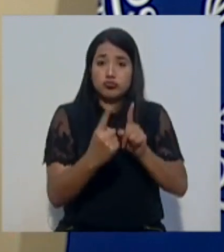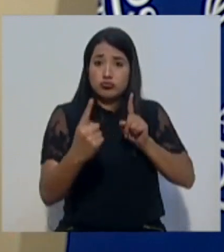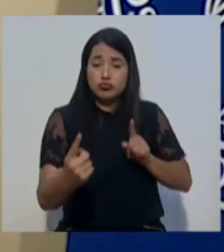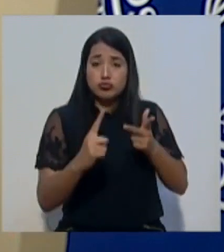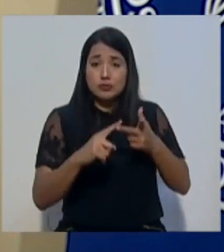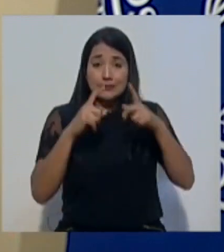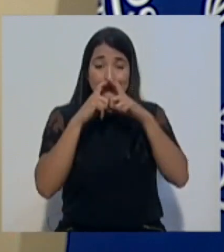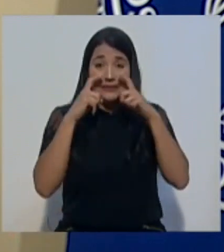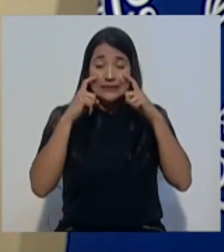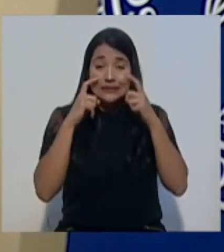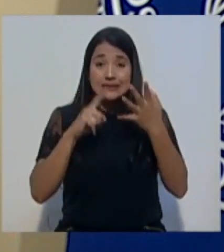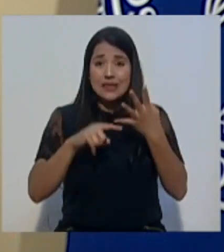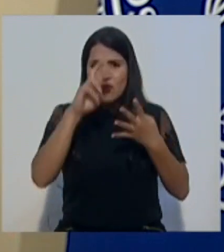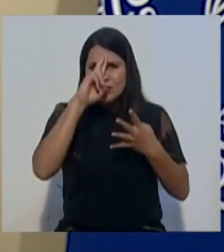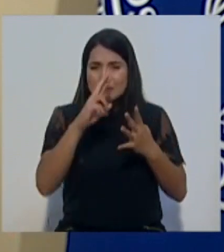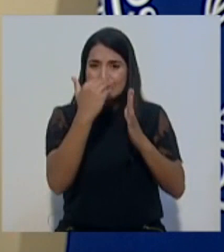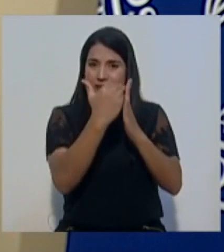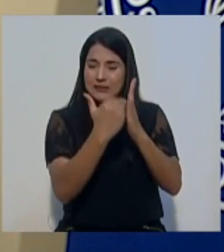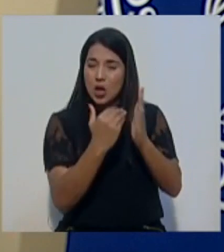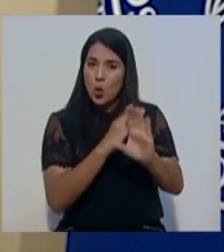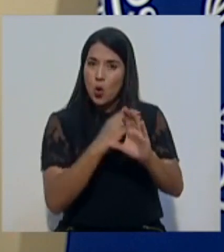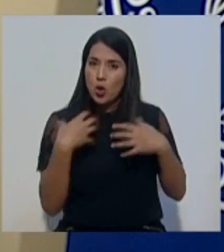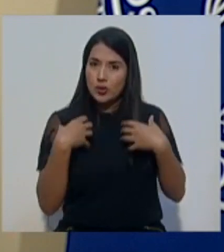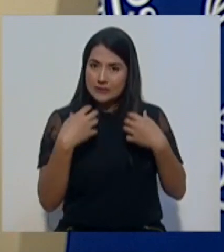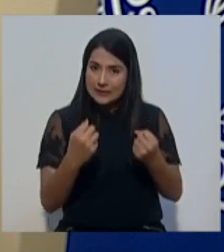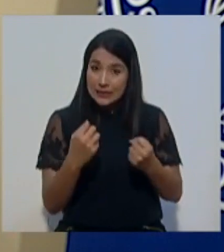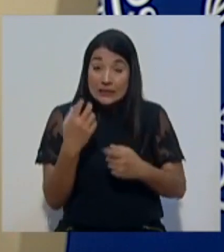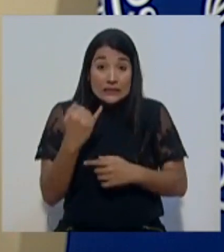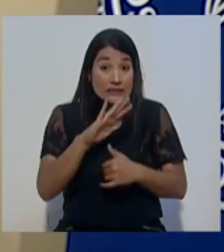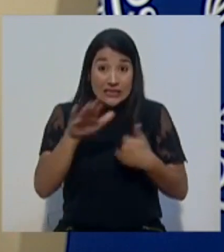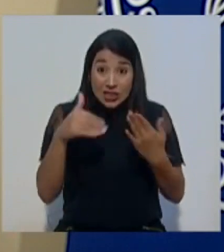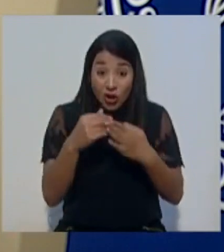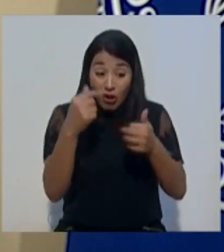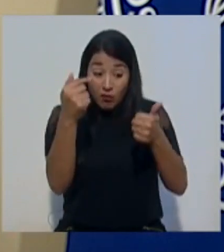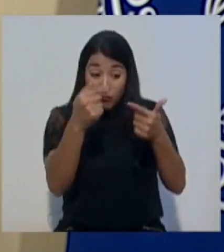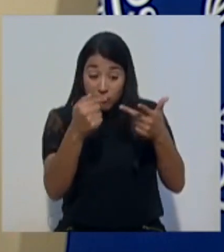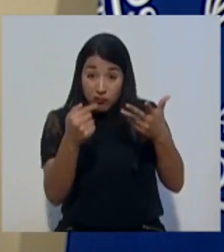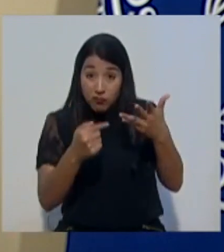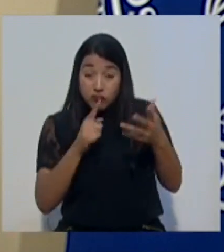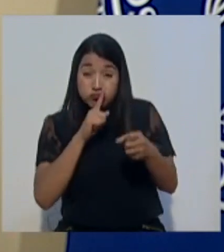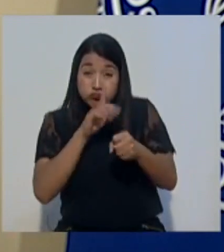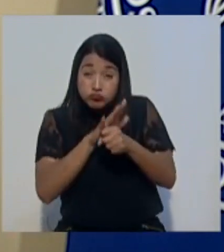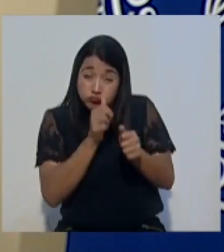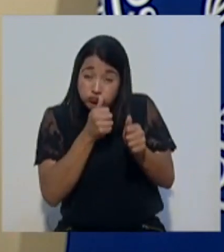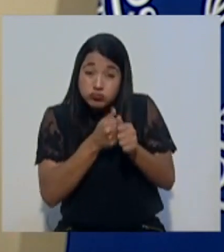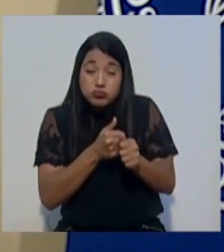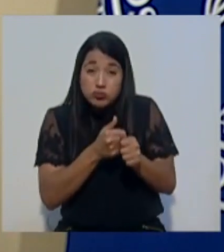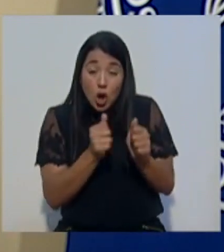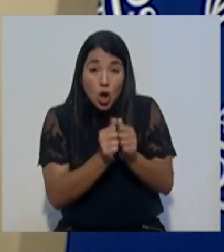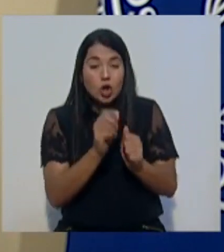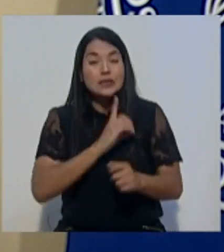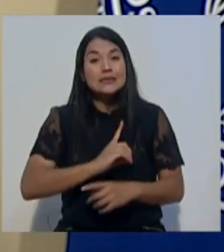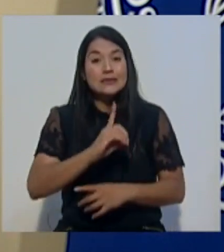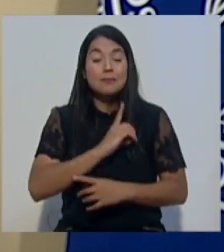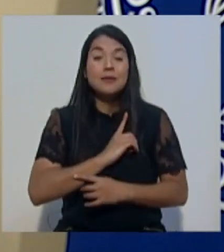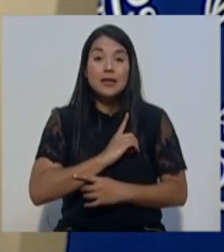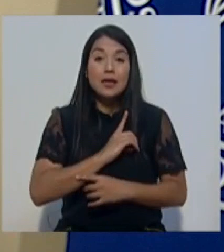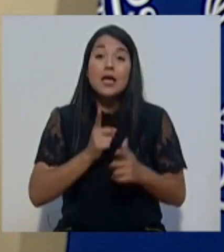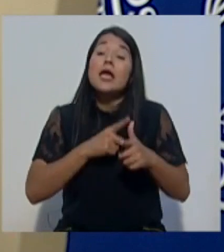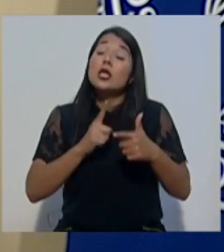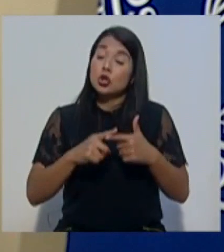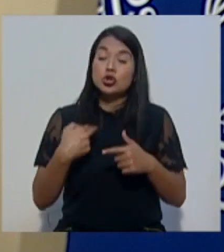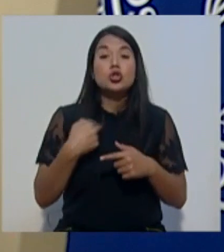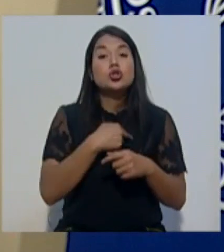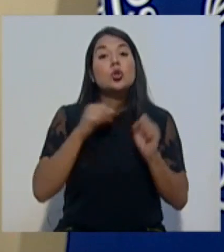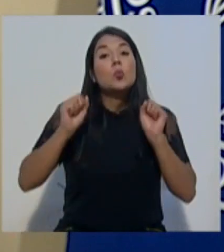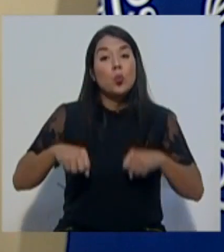físico, mascarilla, seguir los protocolos. Y si todas y todos seguimos esas reglas consistentemente, disciplinadamente, vamos a